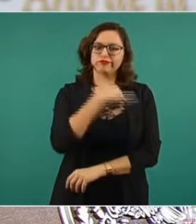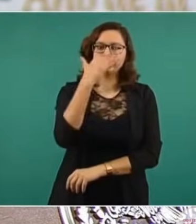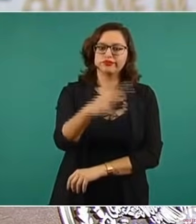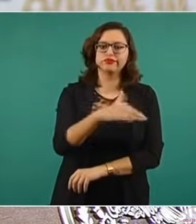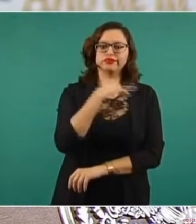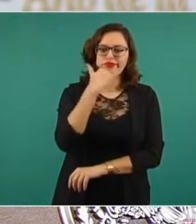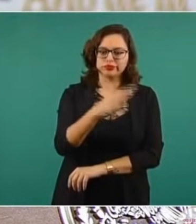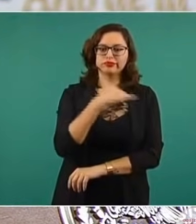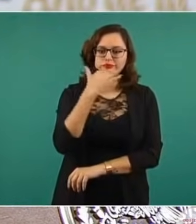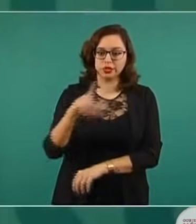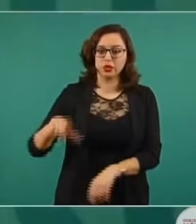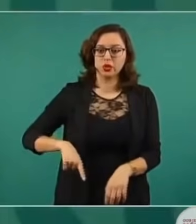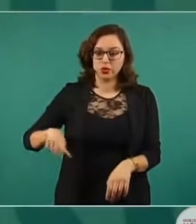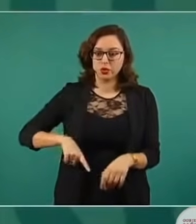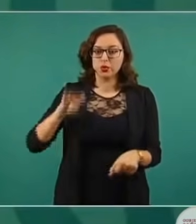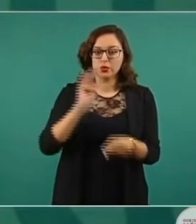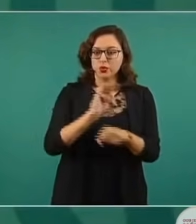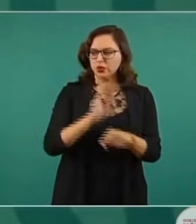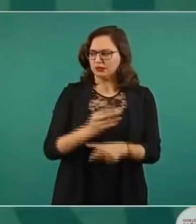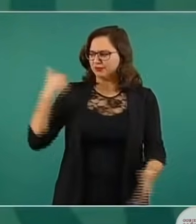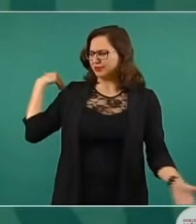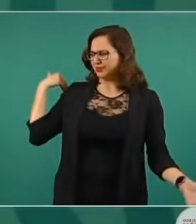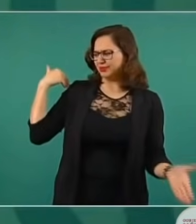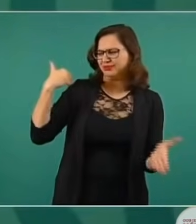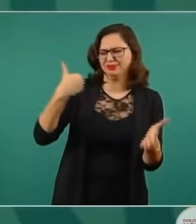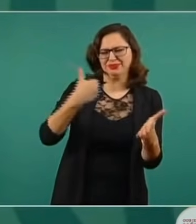de quienes han abusado